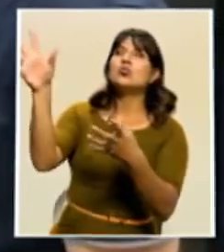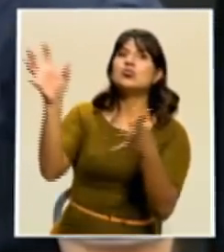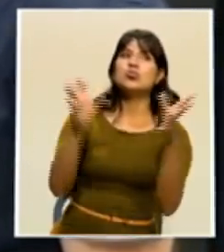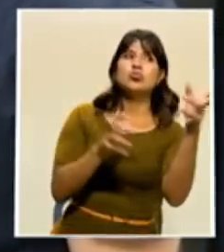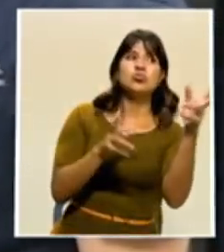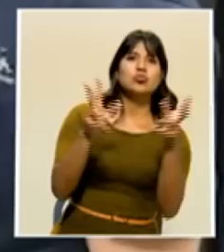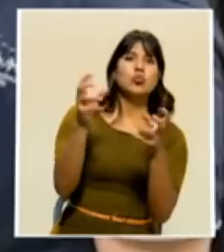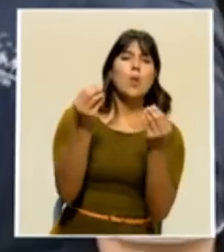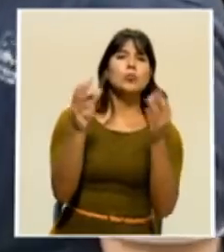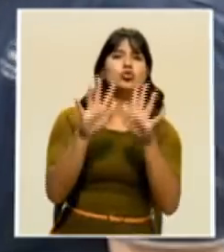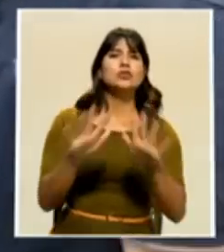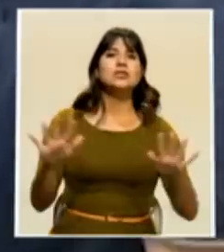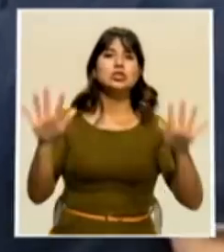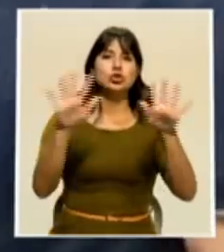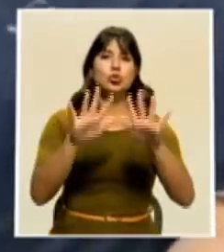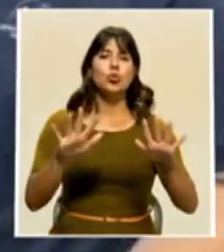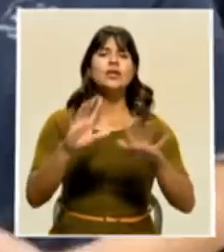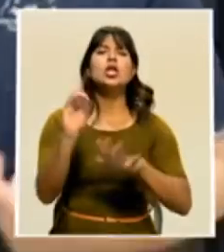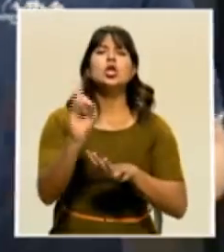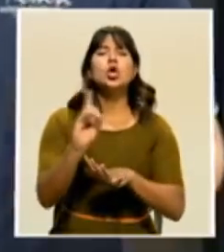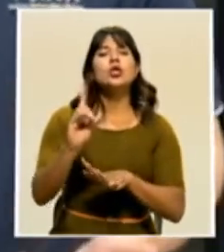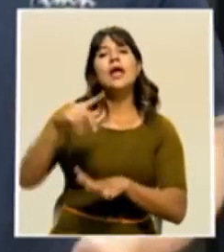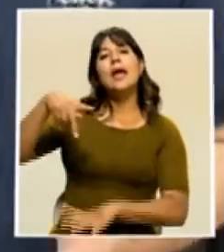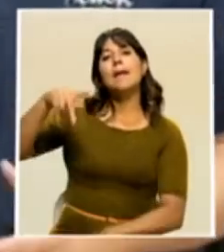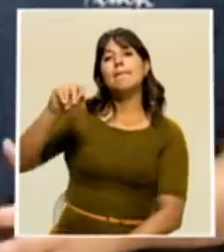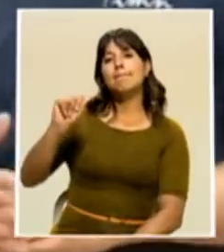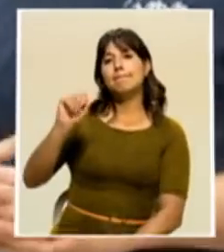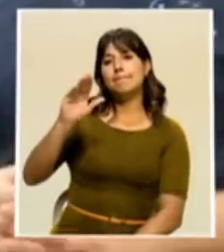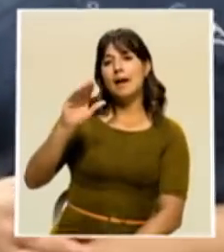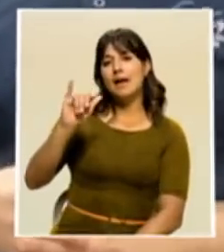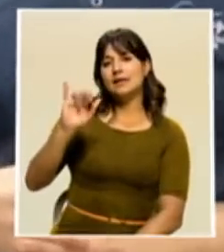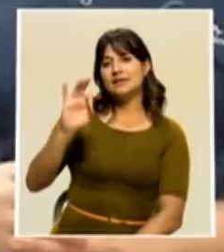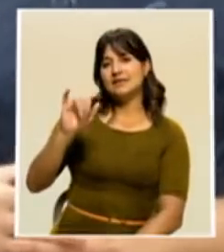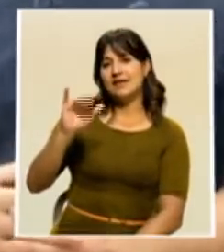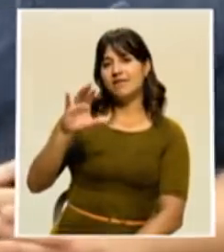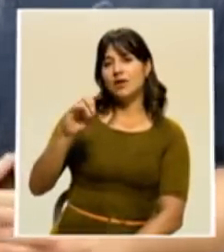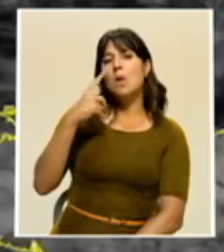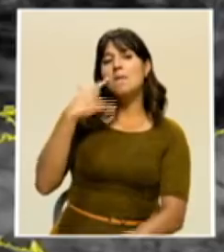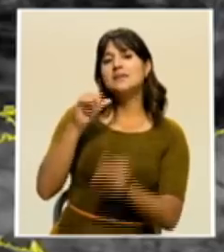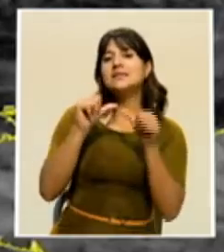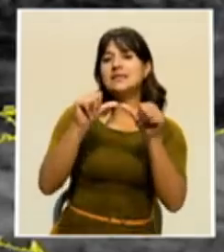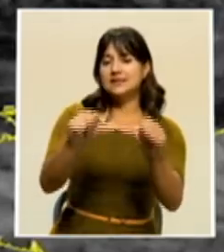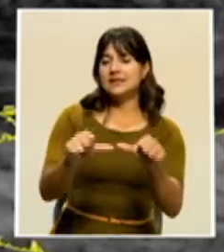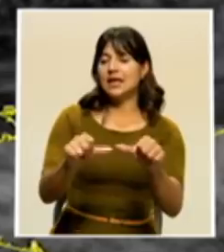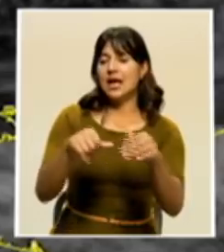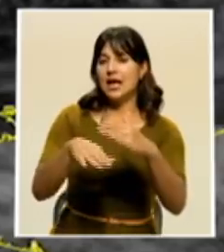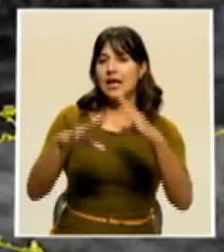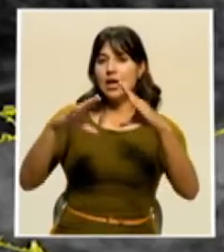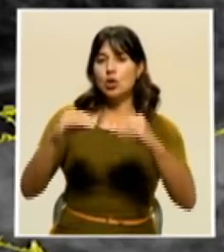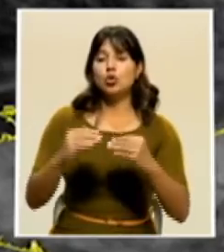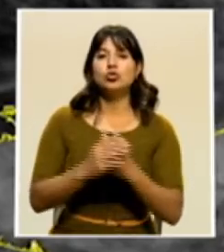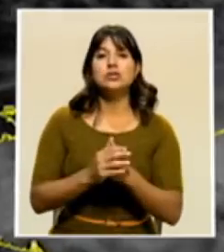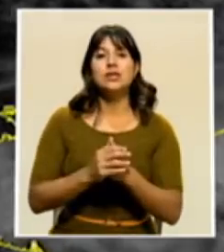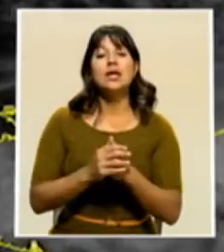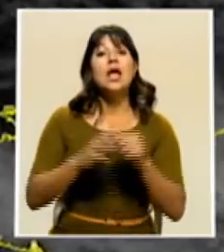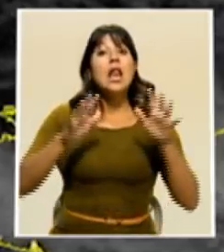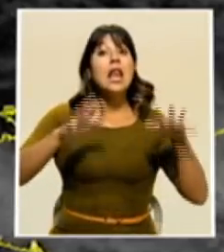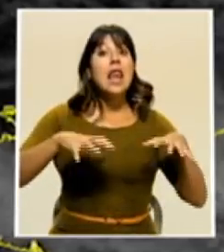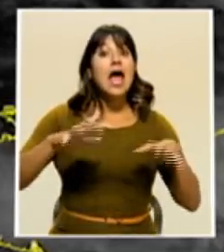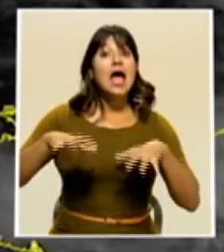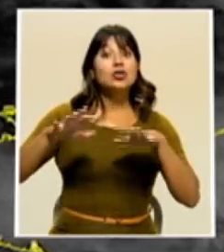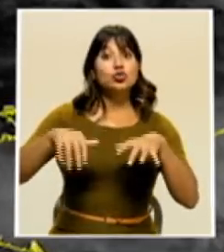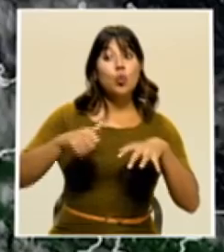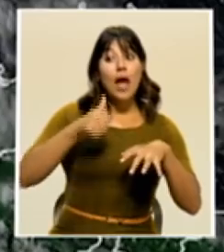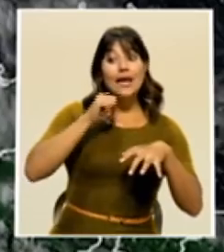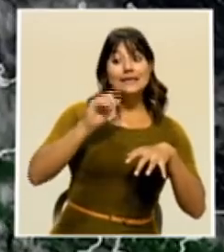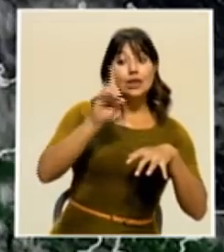en toda la vertiente del Pacífico, las cuales proyectamos que se mantengan hasta altas horas de la noche. Debido a las lluvias presentadas entre el